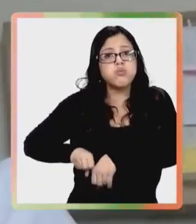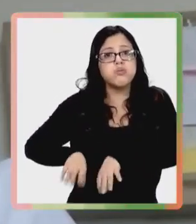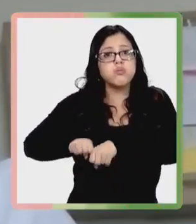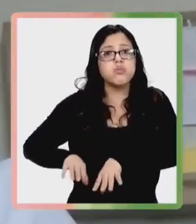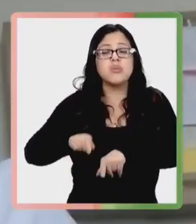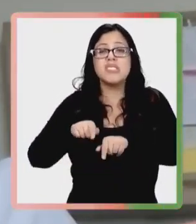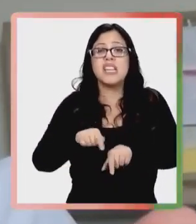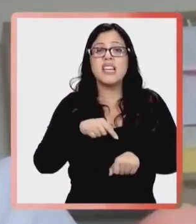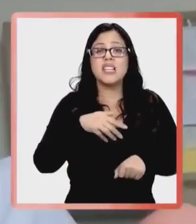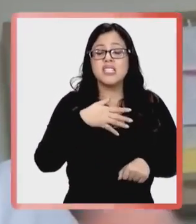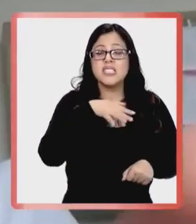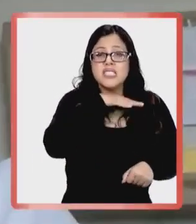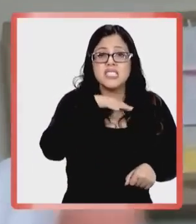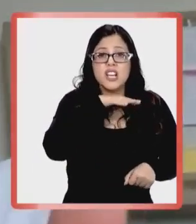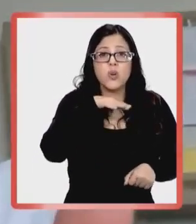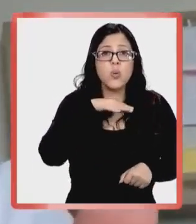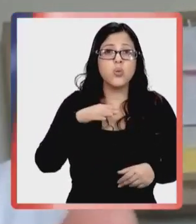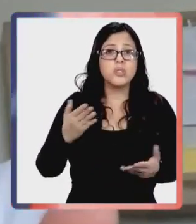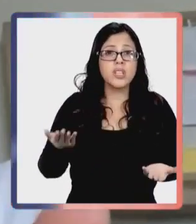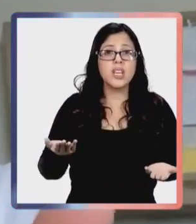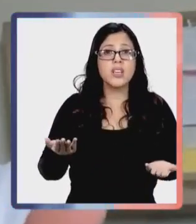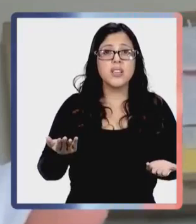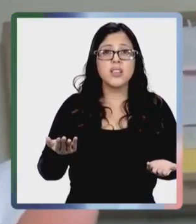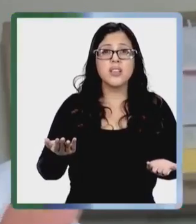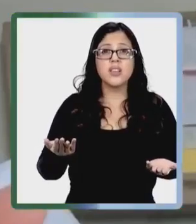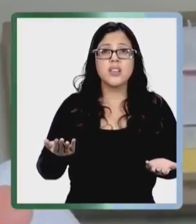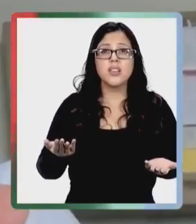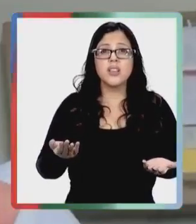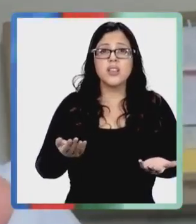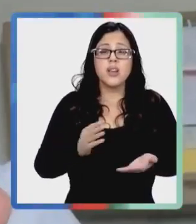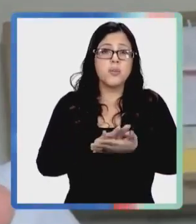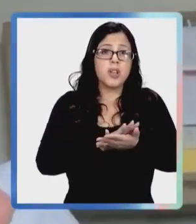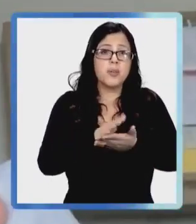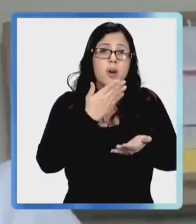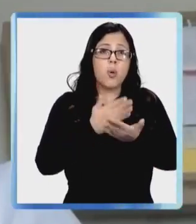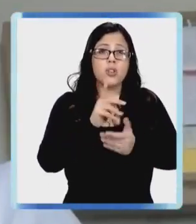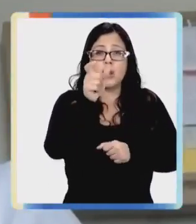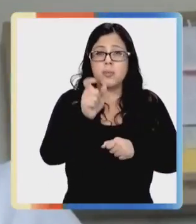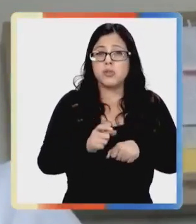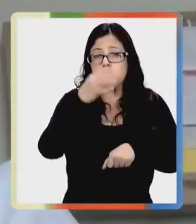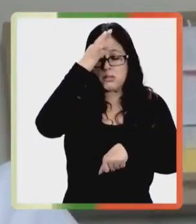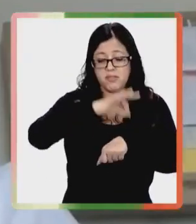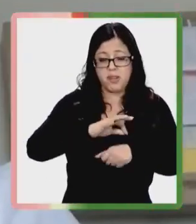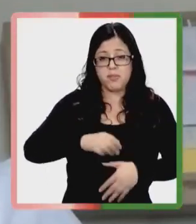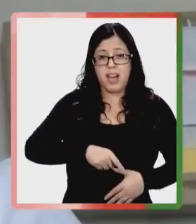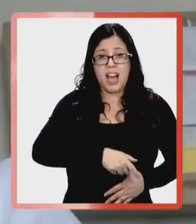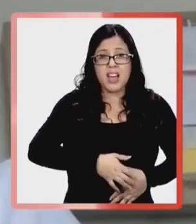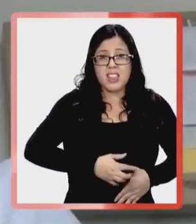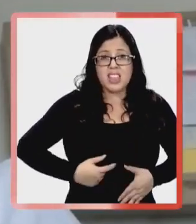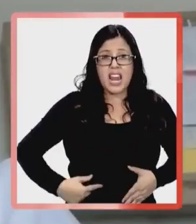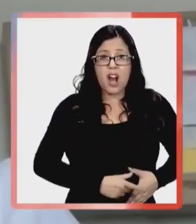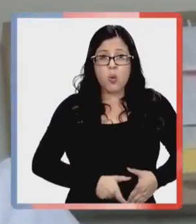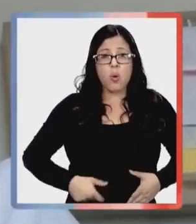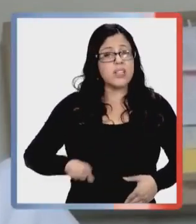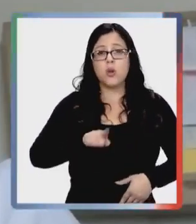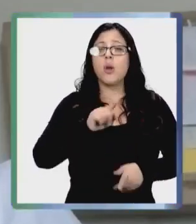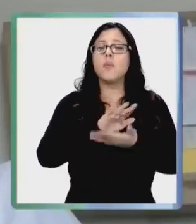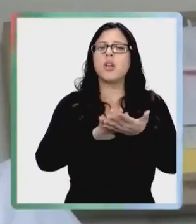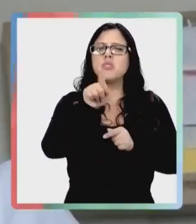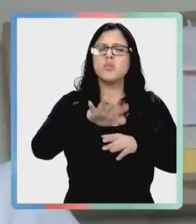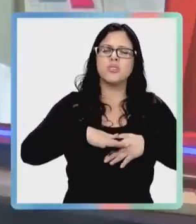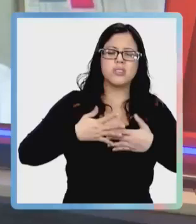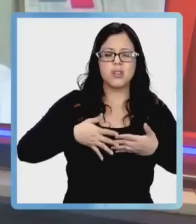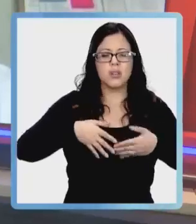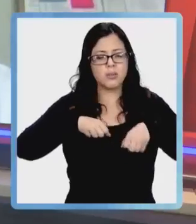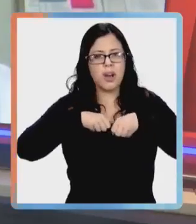se utilizan no son adecuadas, excepto que alguien no tenga estómago, no tenga gastritis atrófica, etcétera, etcétera. Si tiene síndrome de Raynaud, bueno,